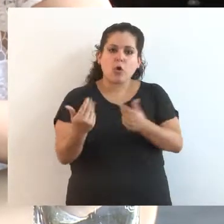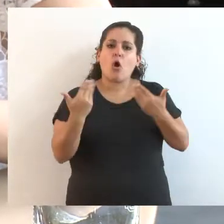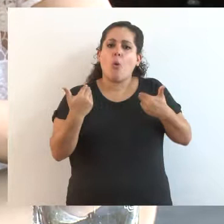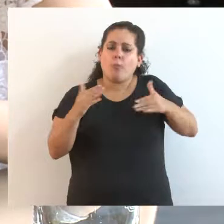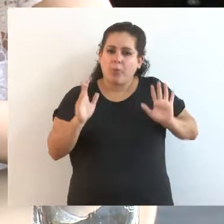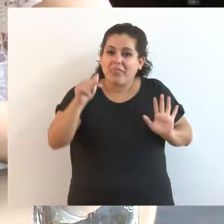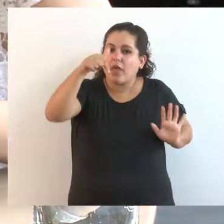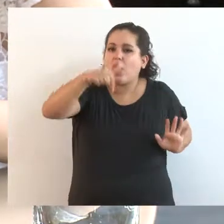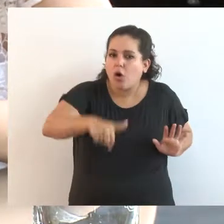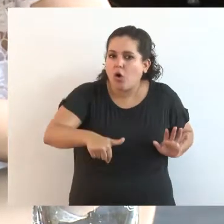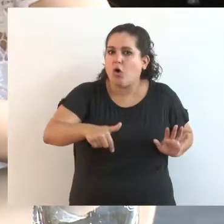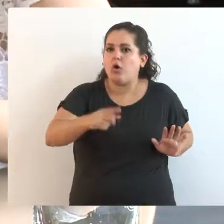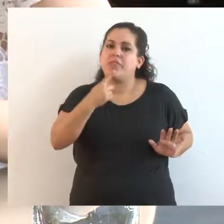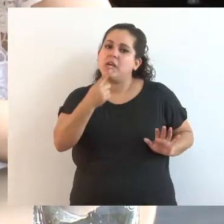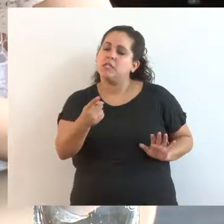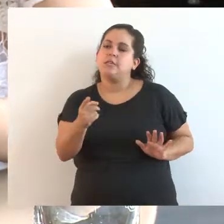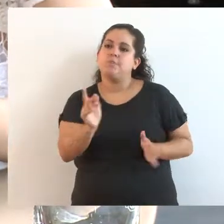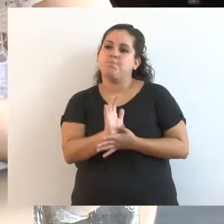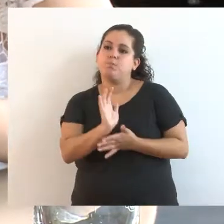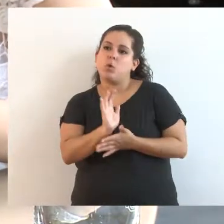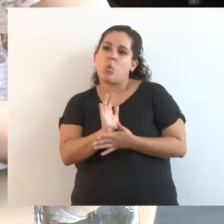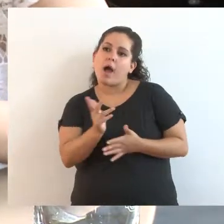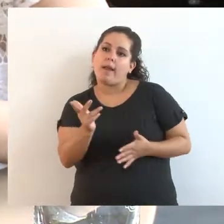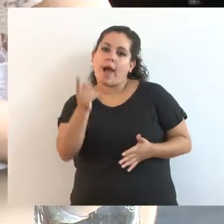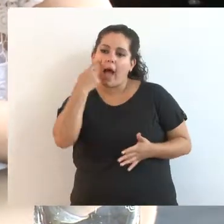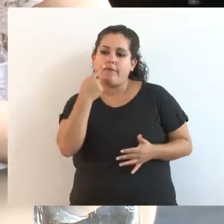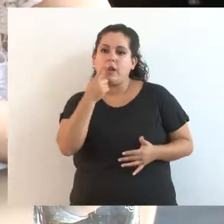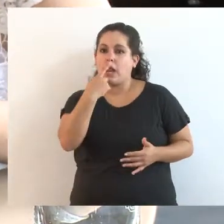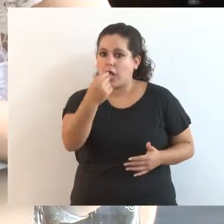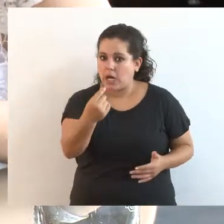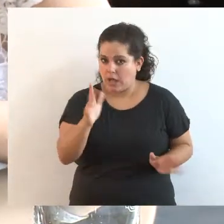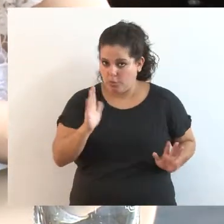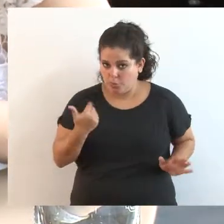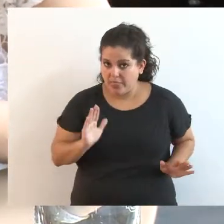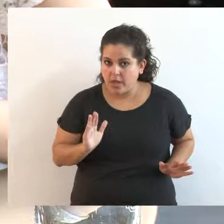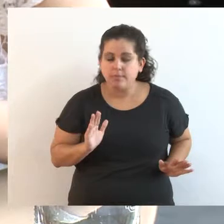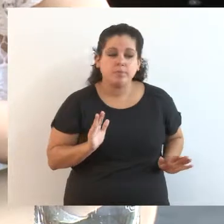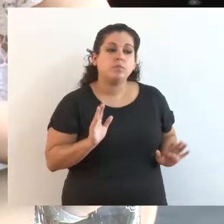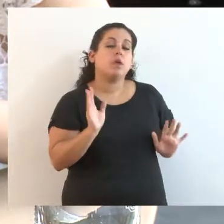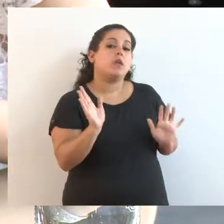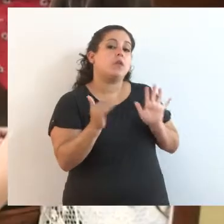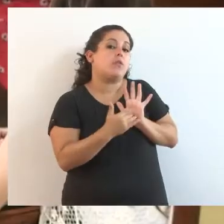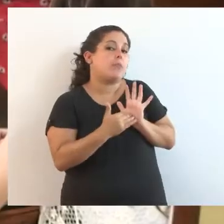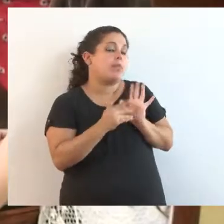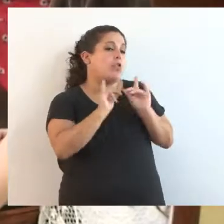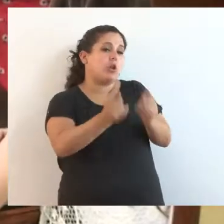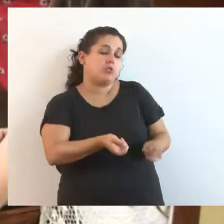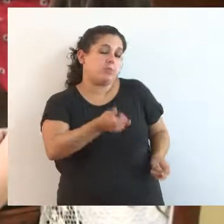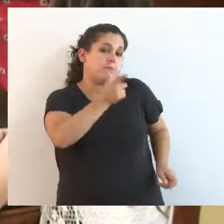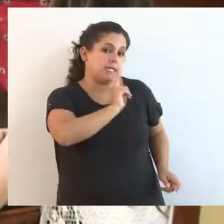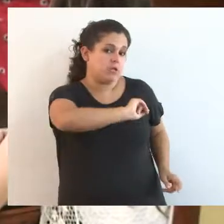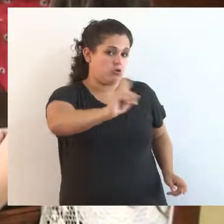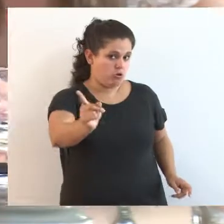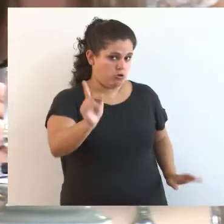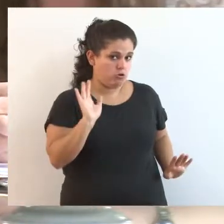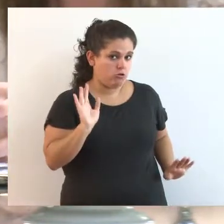¿El consumidor tiene la posibilidad hoy de apelar a esta instancia quizás para hacer este tipo de reclamos? En el caso de